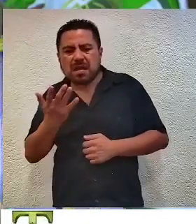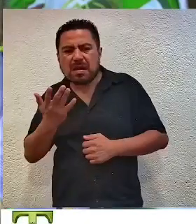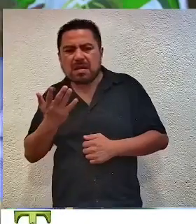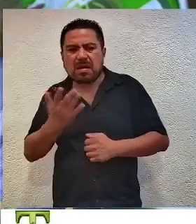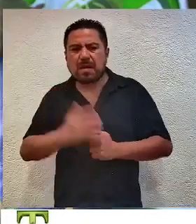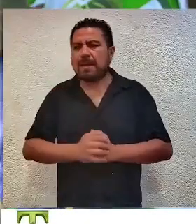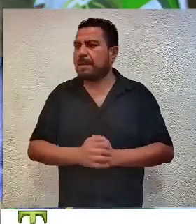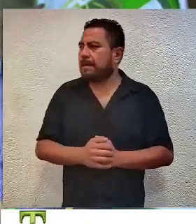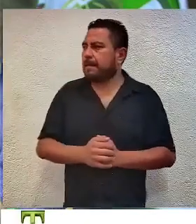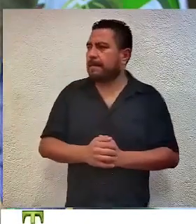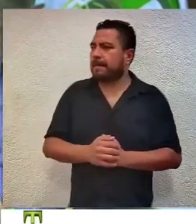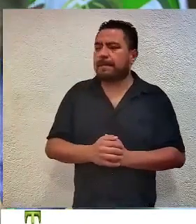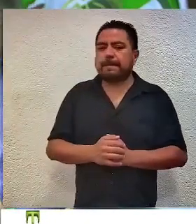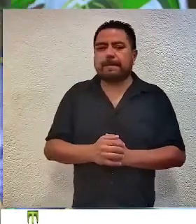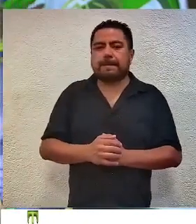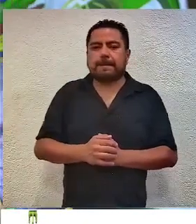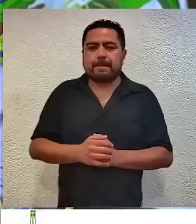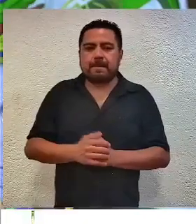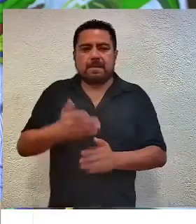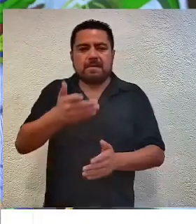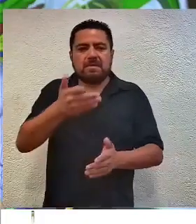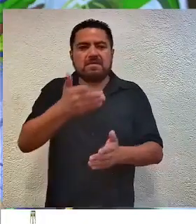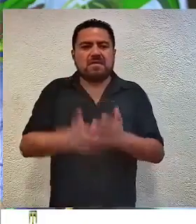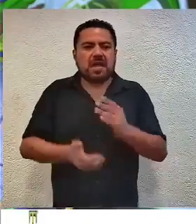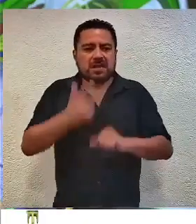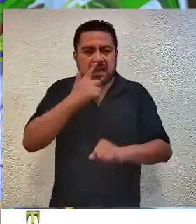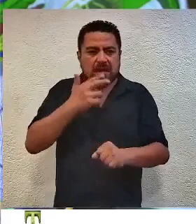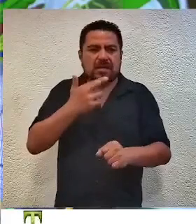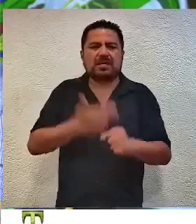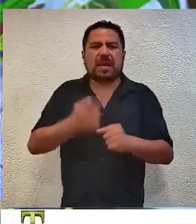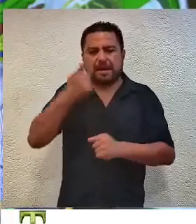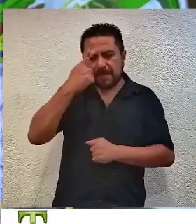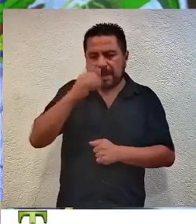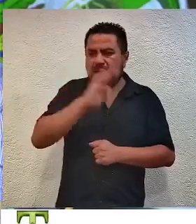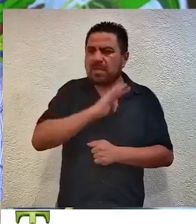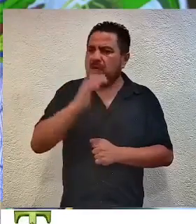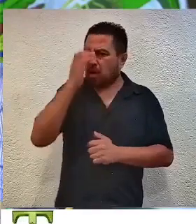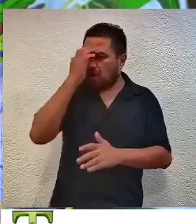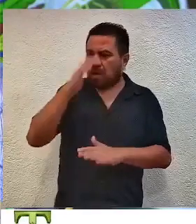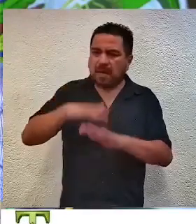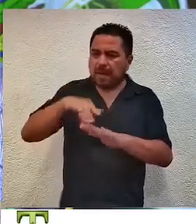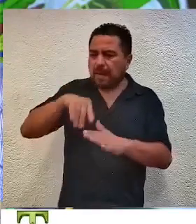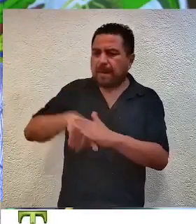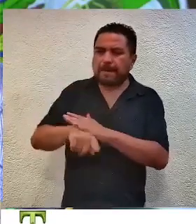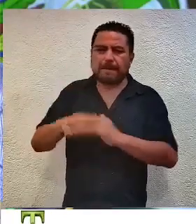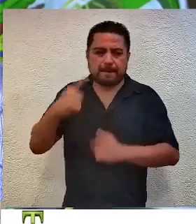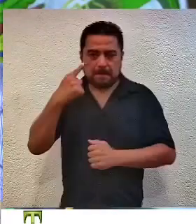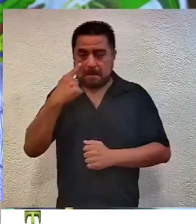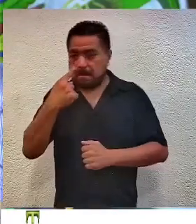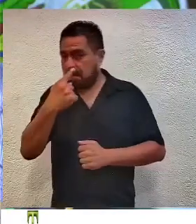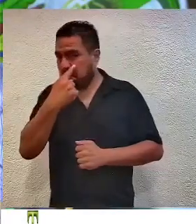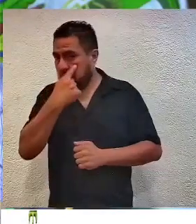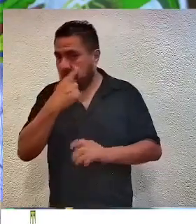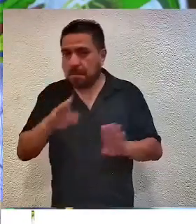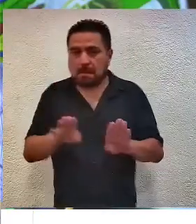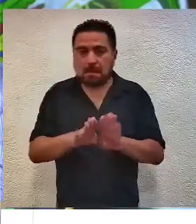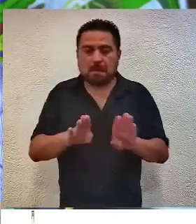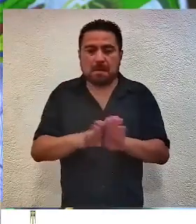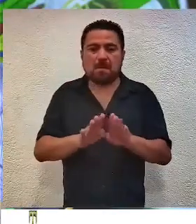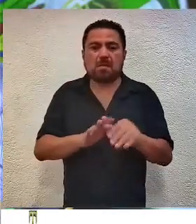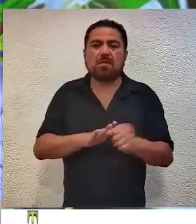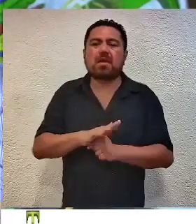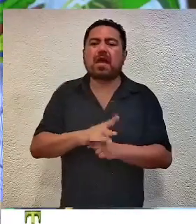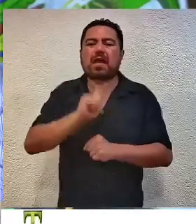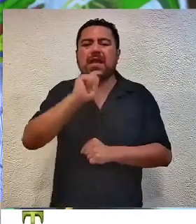está falto de competencia para conocer del mismo, viéndolo, insisto, con una